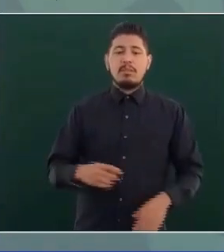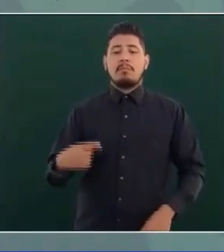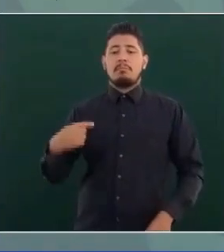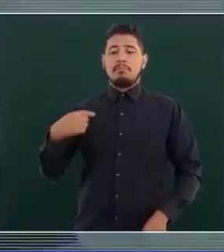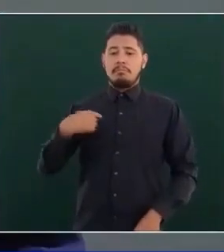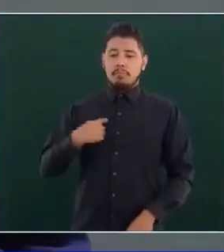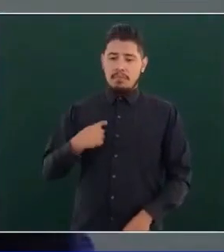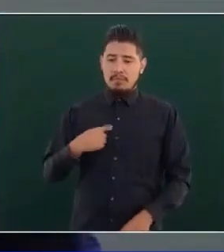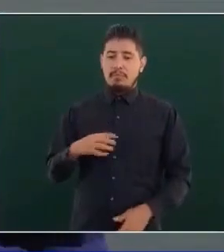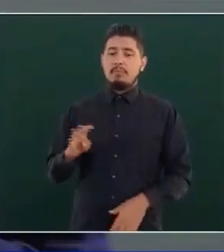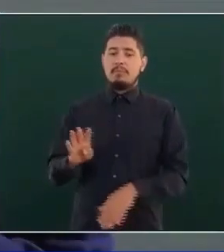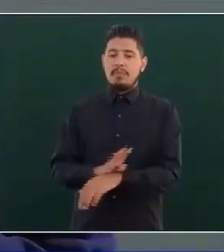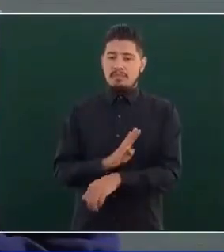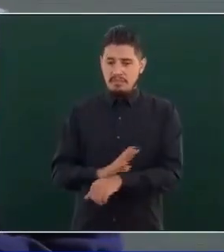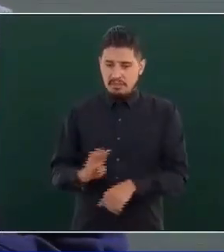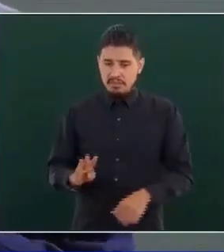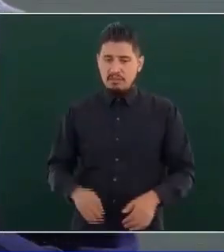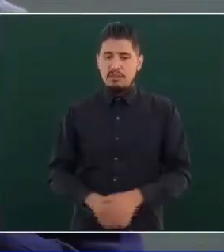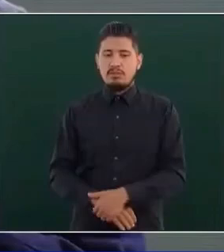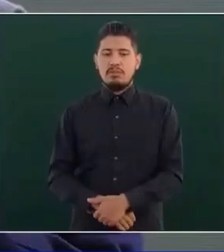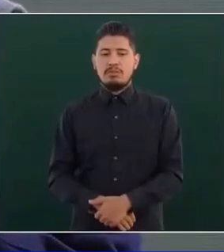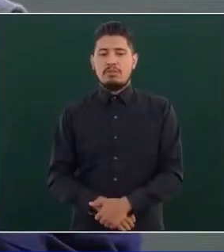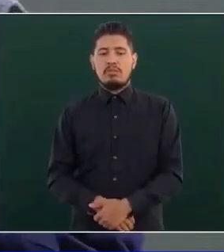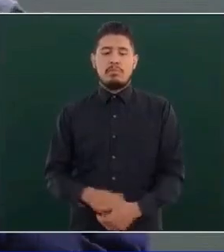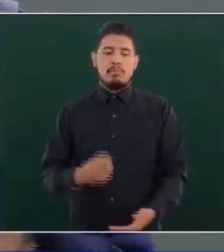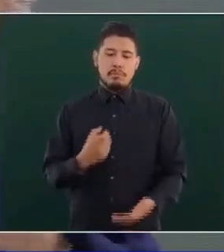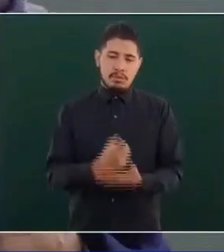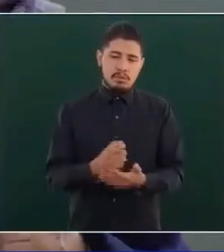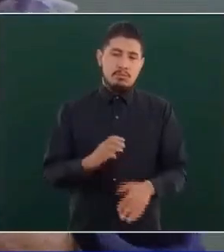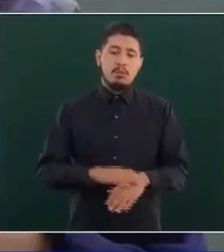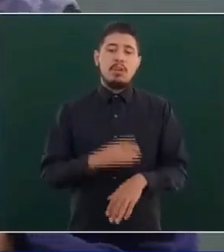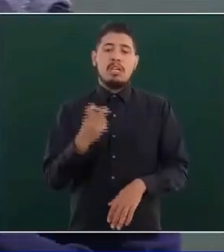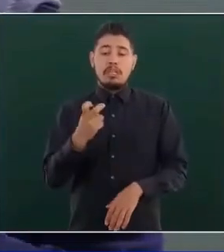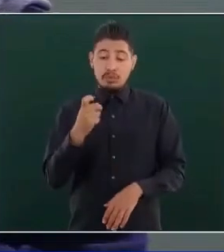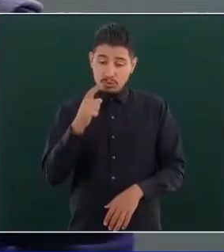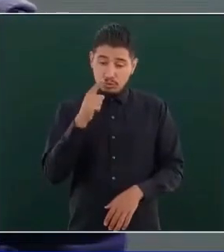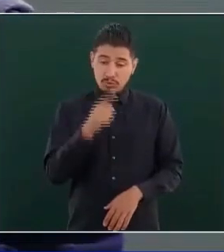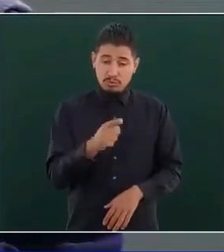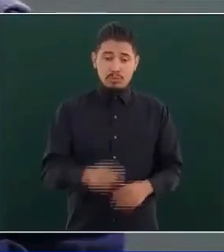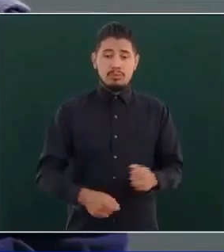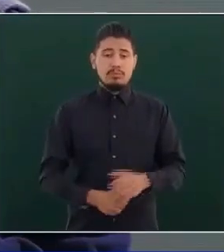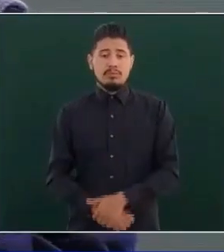ti beneficios, subsidios, y por eso tú,